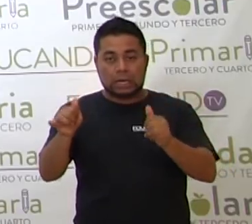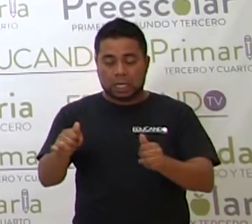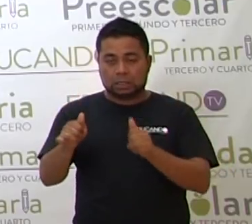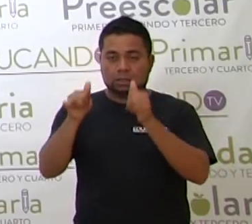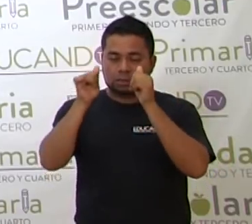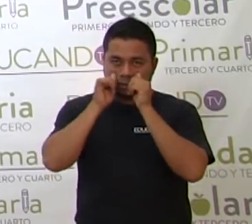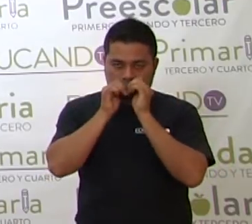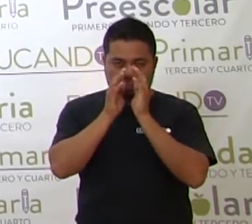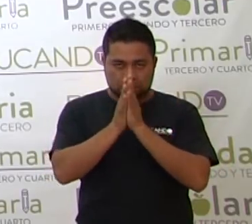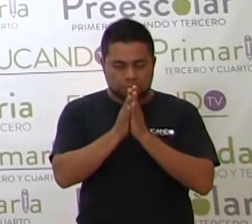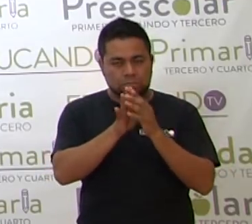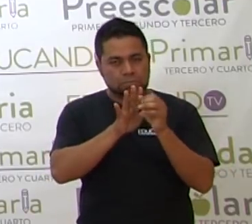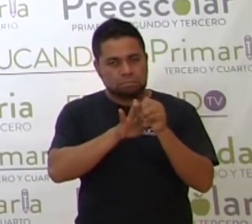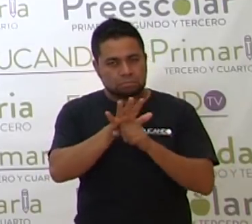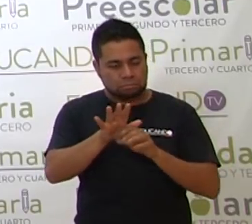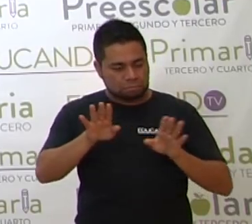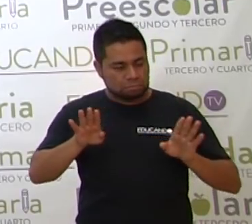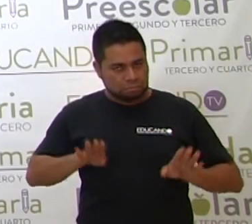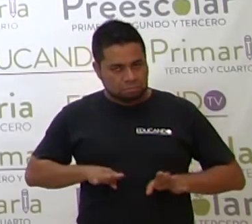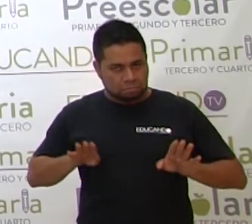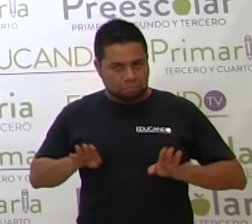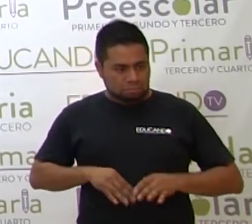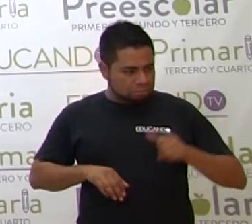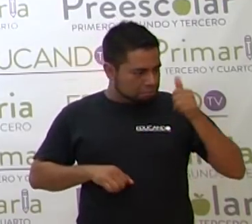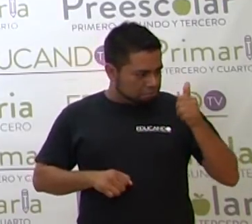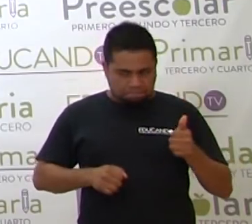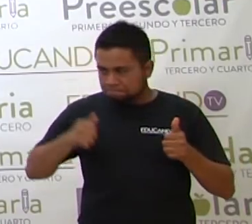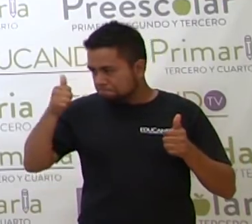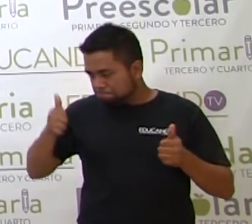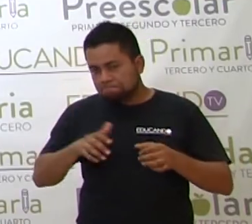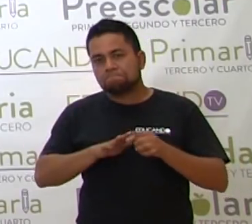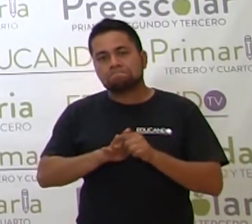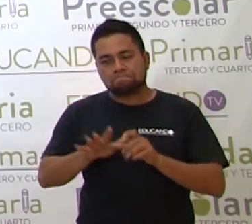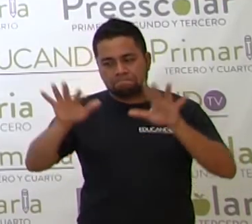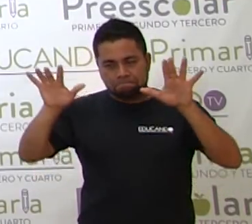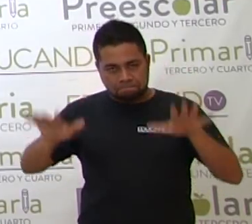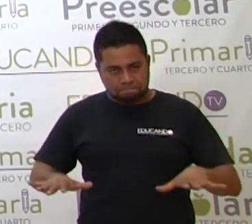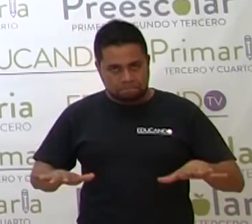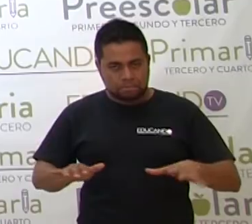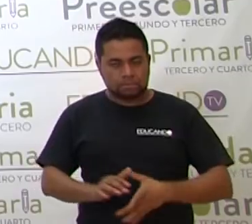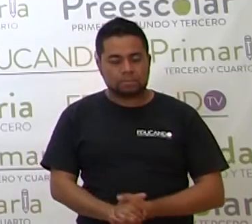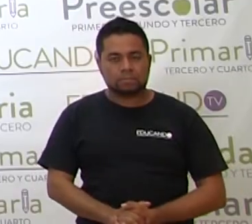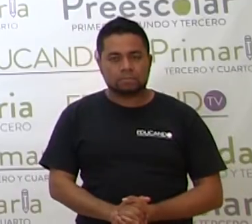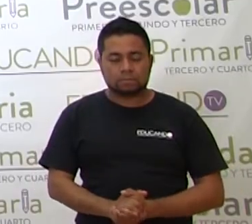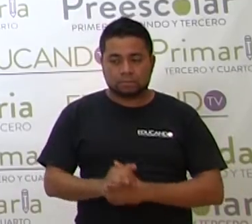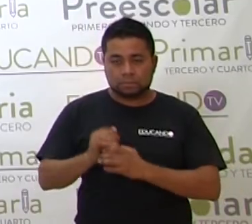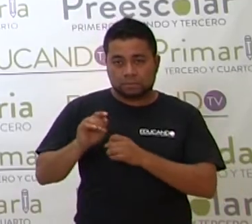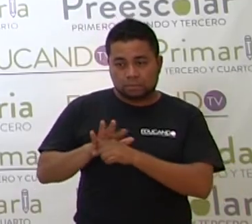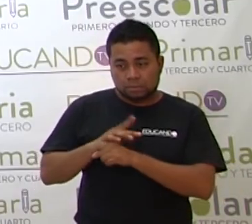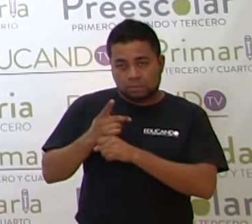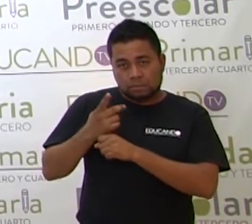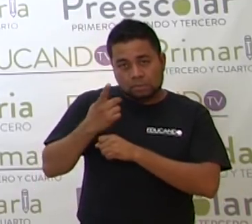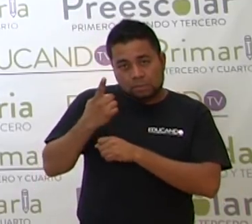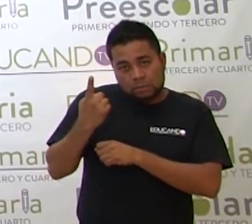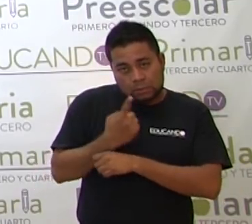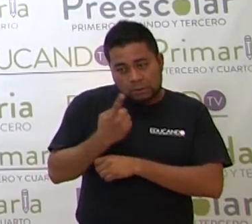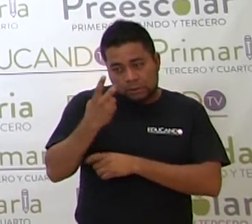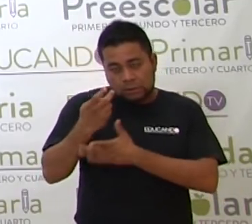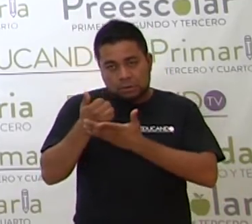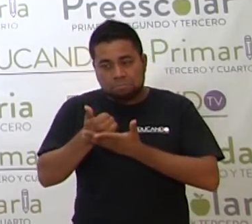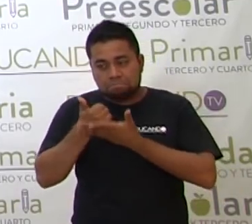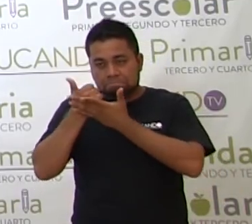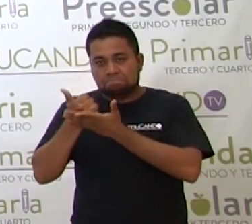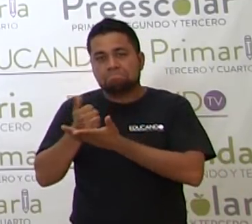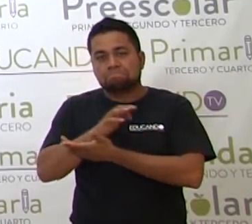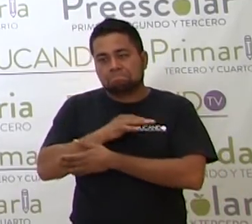atención con cada una de las características que presenta cada uno de los textos, porque te va a permitir a ti